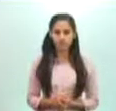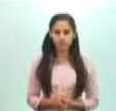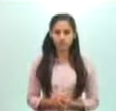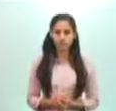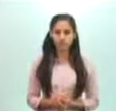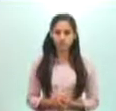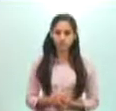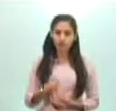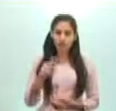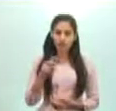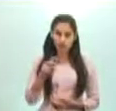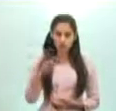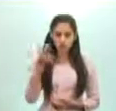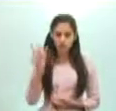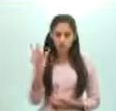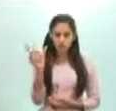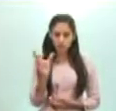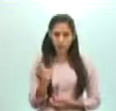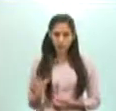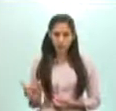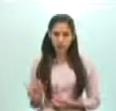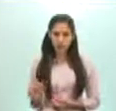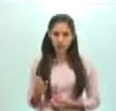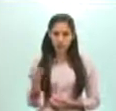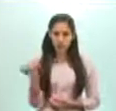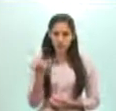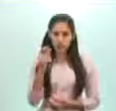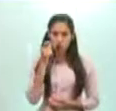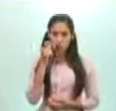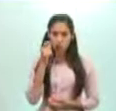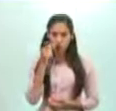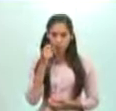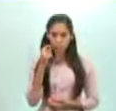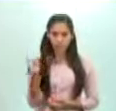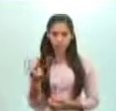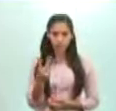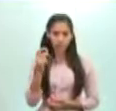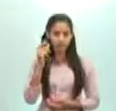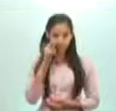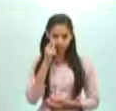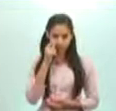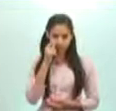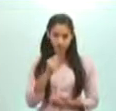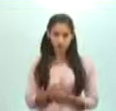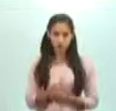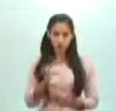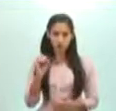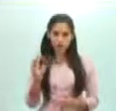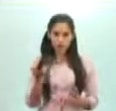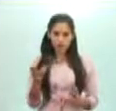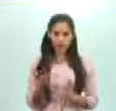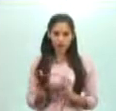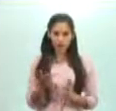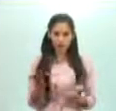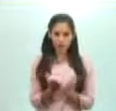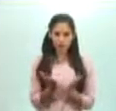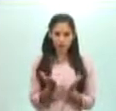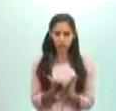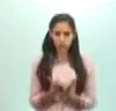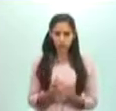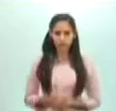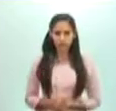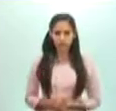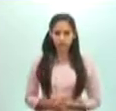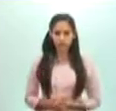sea la nueva poesía Walt Whitman y Rubén Darío, orientaciones para el estudio de sus